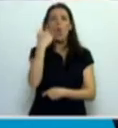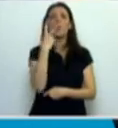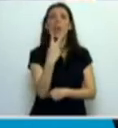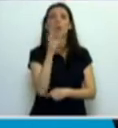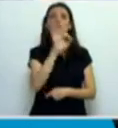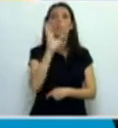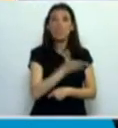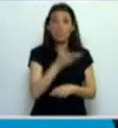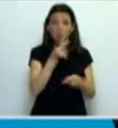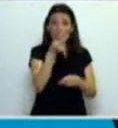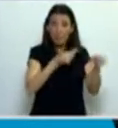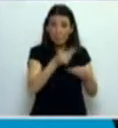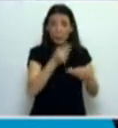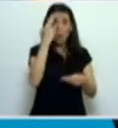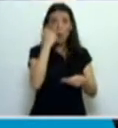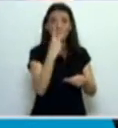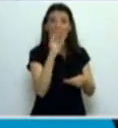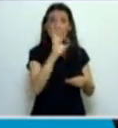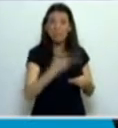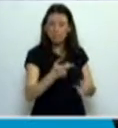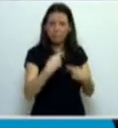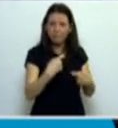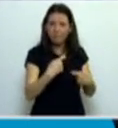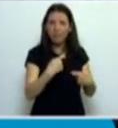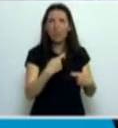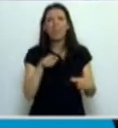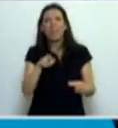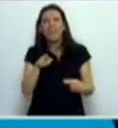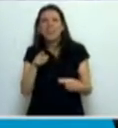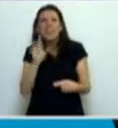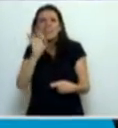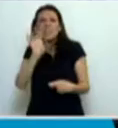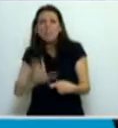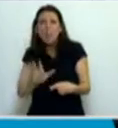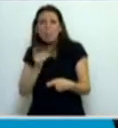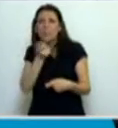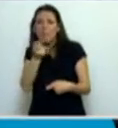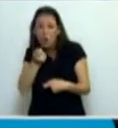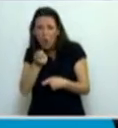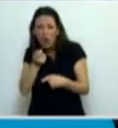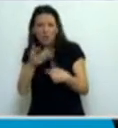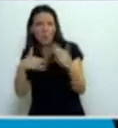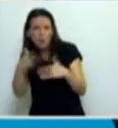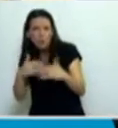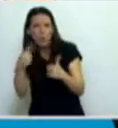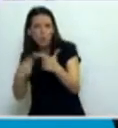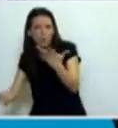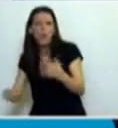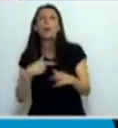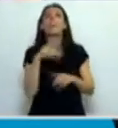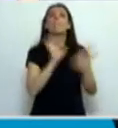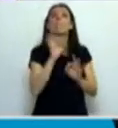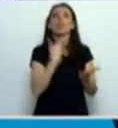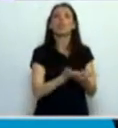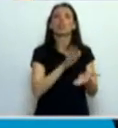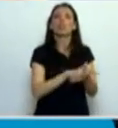92% del presupuesto, solo se ejecutaron 44 de las 146 obras planificadas. Proyectos de